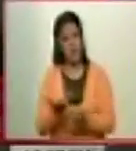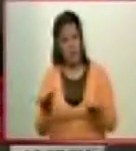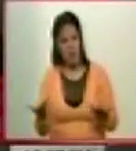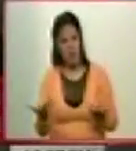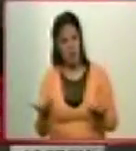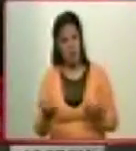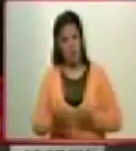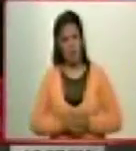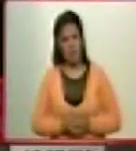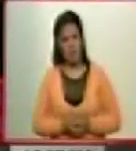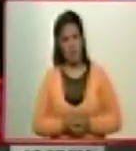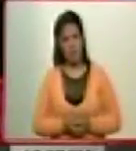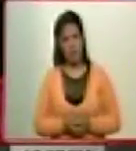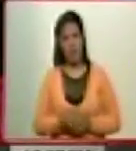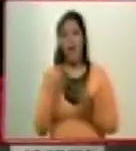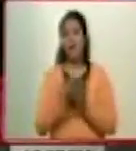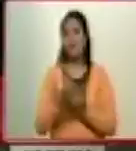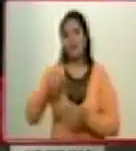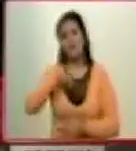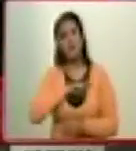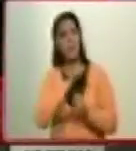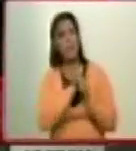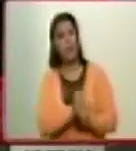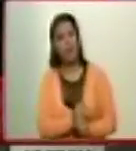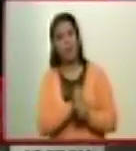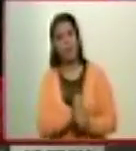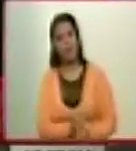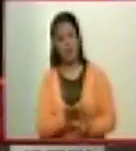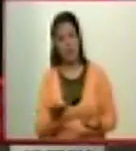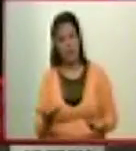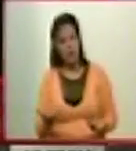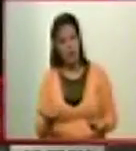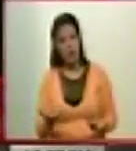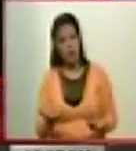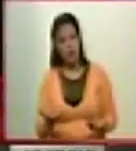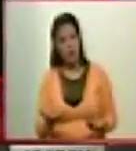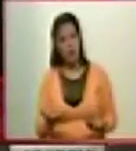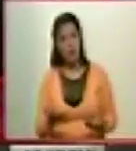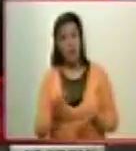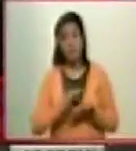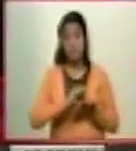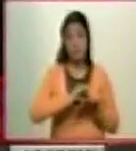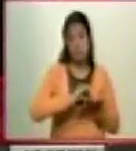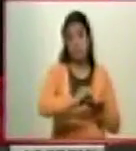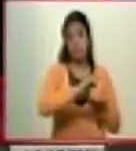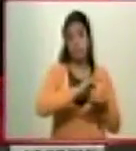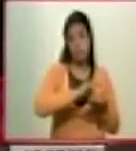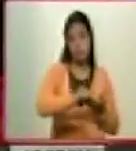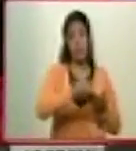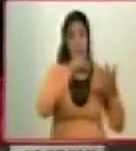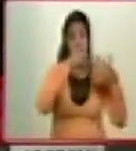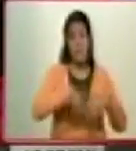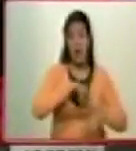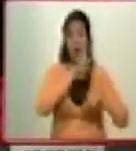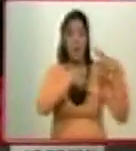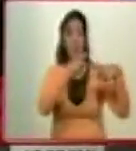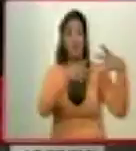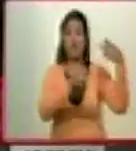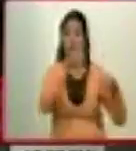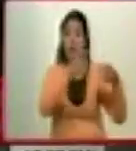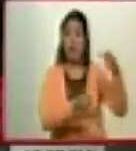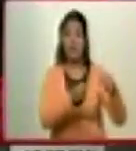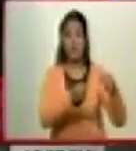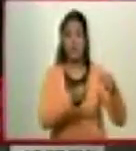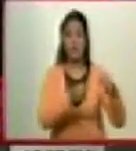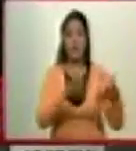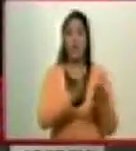¿Hasta cuándo nosotros vamos a permitir que la gran inversión que se ha hecho para potenciar la producción de leche